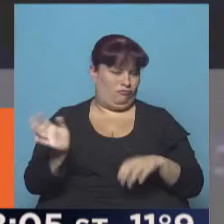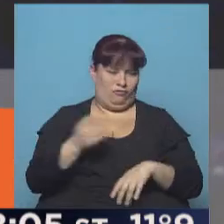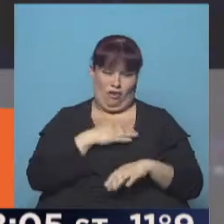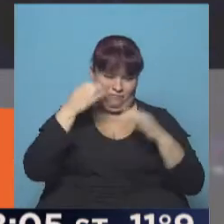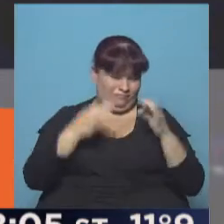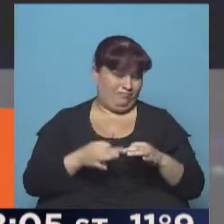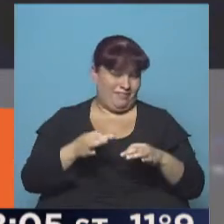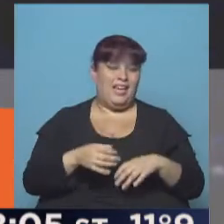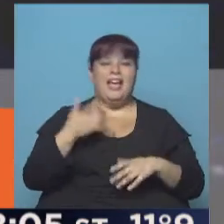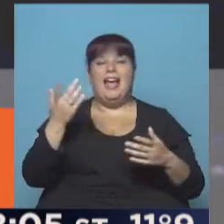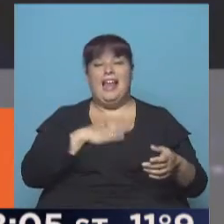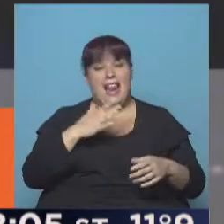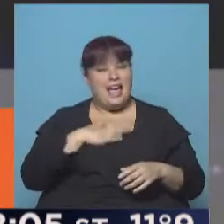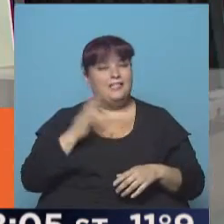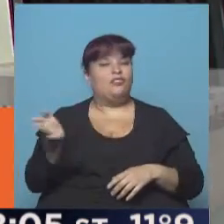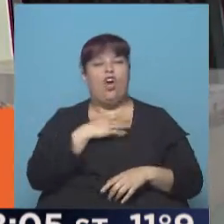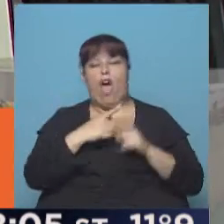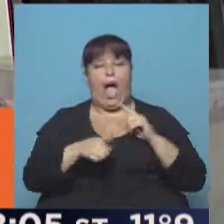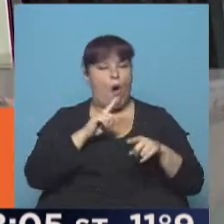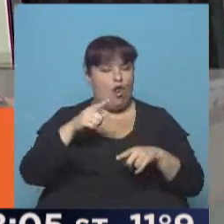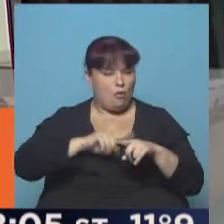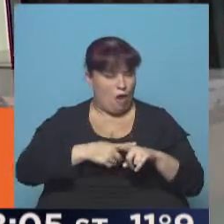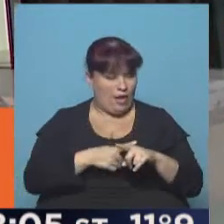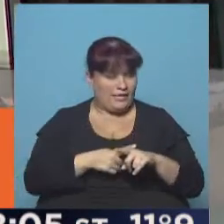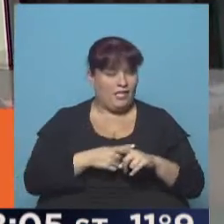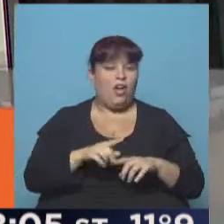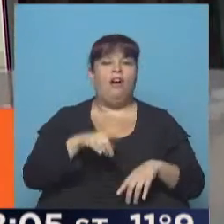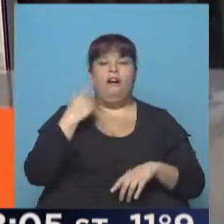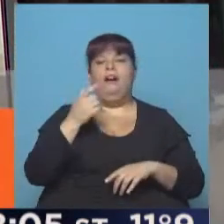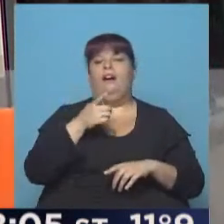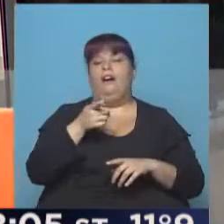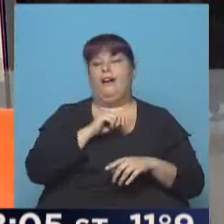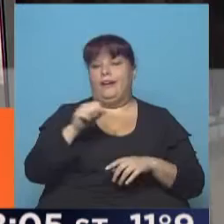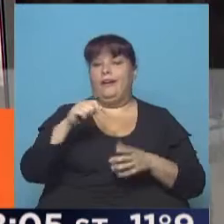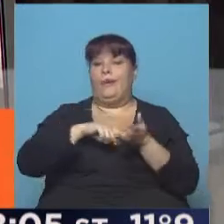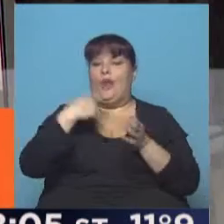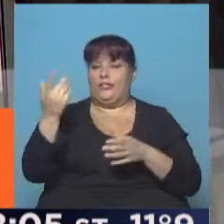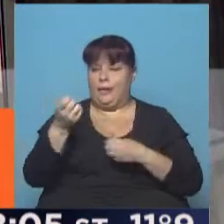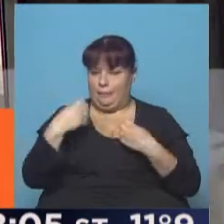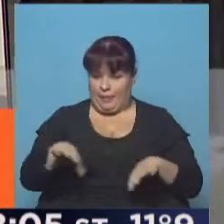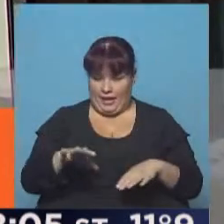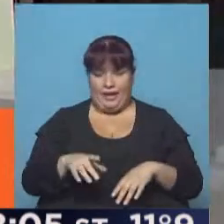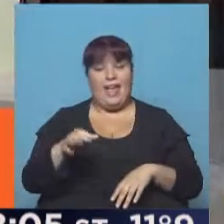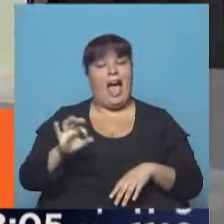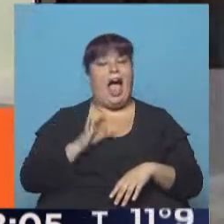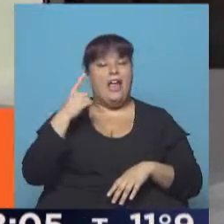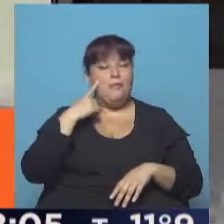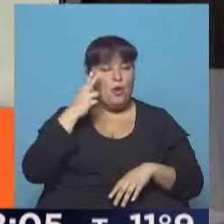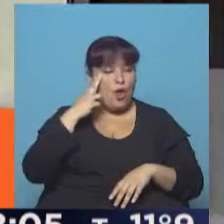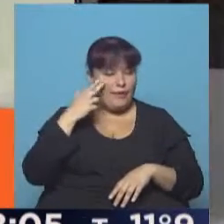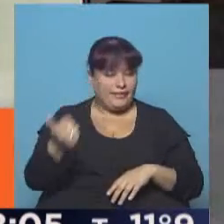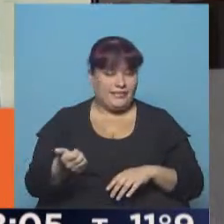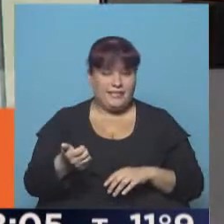En realidad, y lamentablemente son todos acuerdos políticos que embromaron a la provincia de Buenos Aires. Y en el año